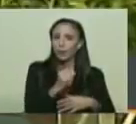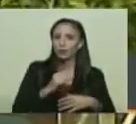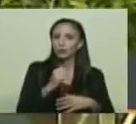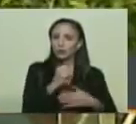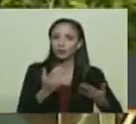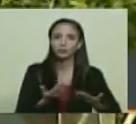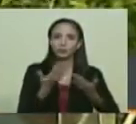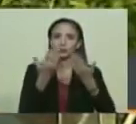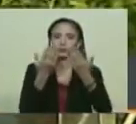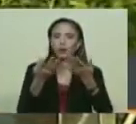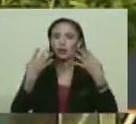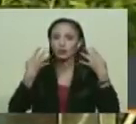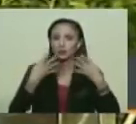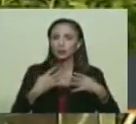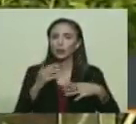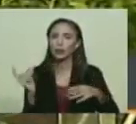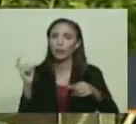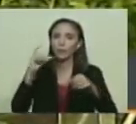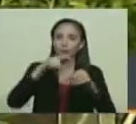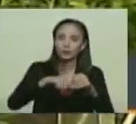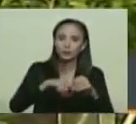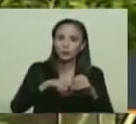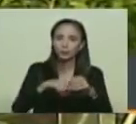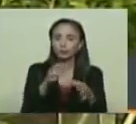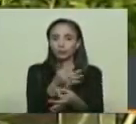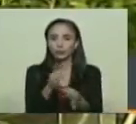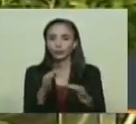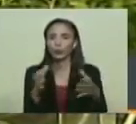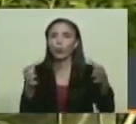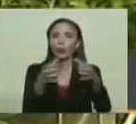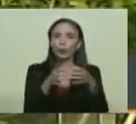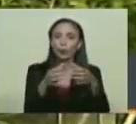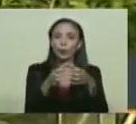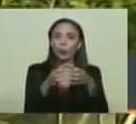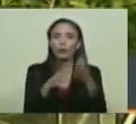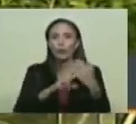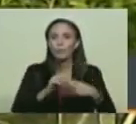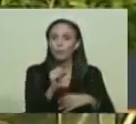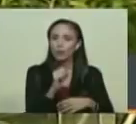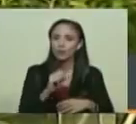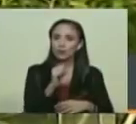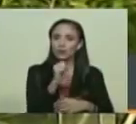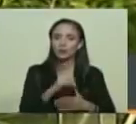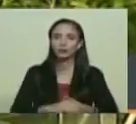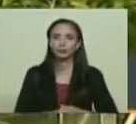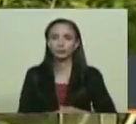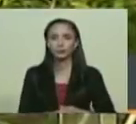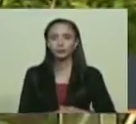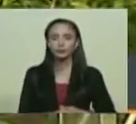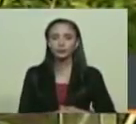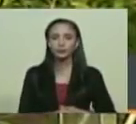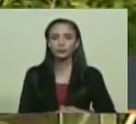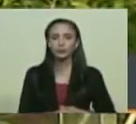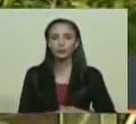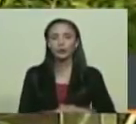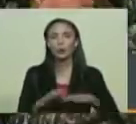Bolivariana, como miembro activo de este cuerpo nacional, ya que la doctora Cilia Flores